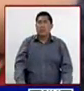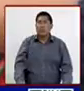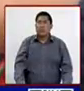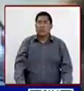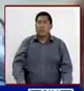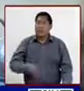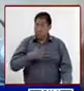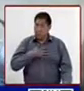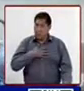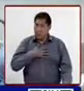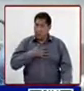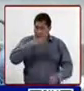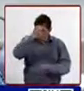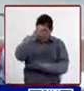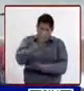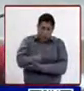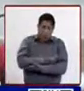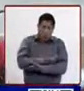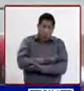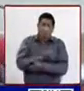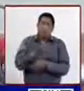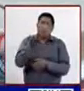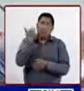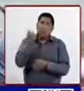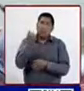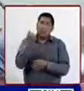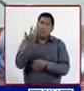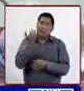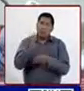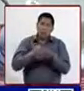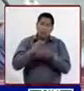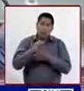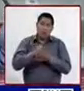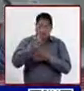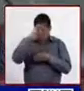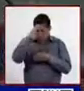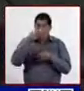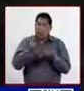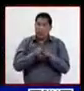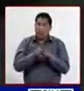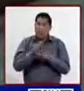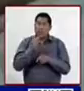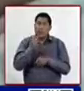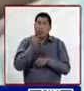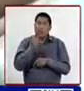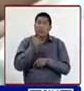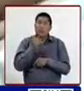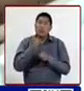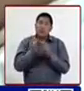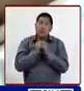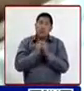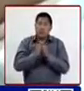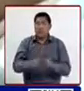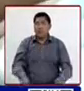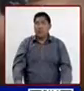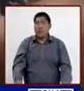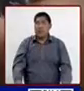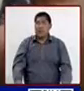Manuel es mi hijito, Emanuel, que ha nacido el 15 de enero y con su hermanita son mellizitos.